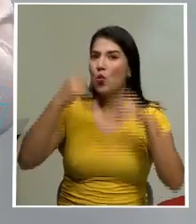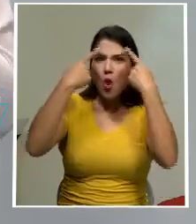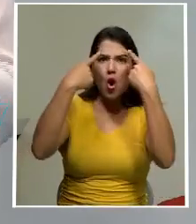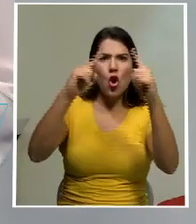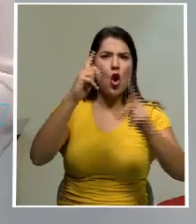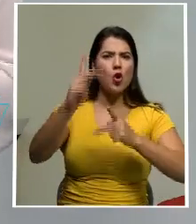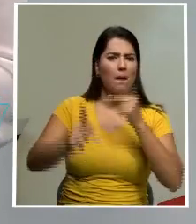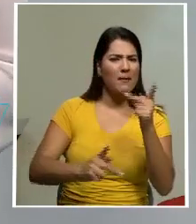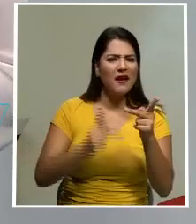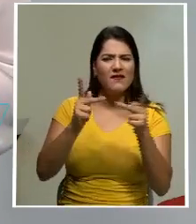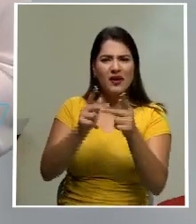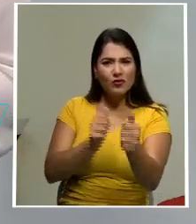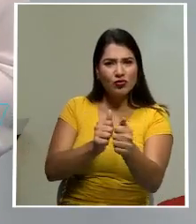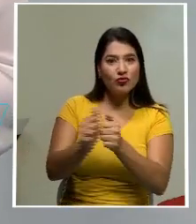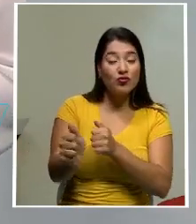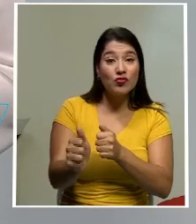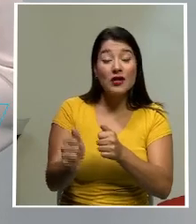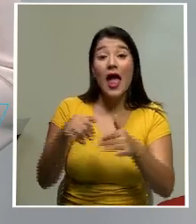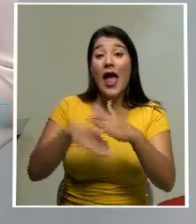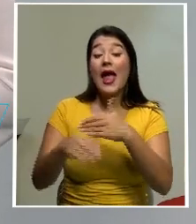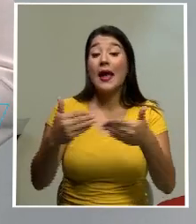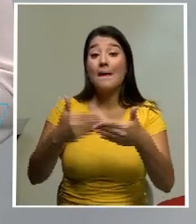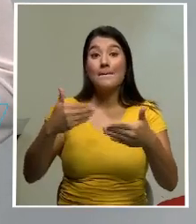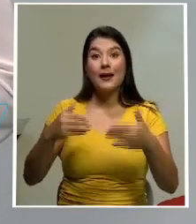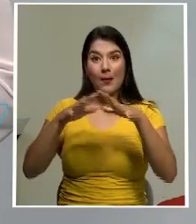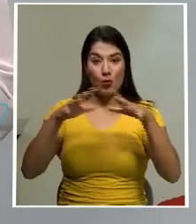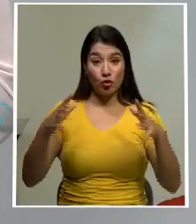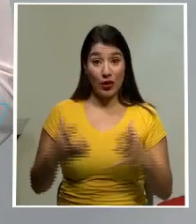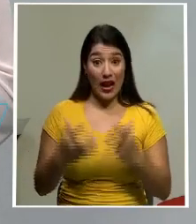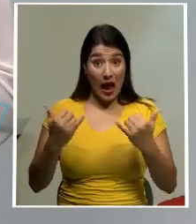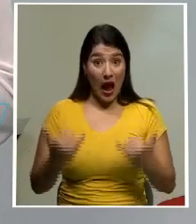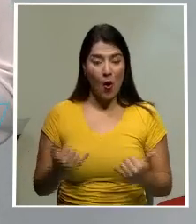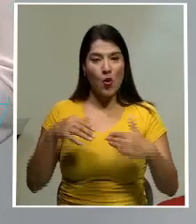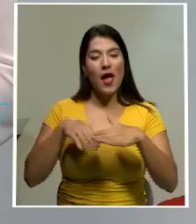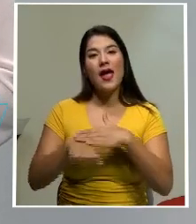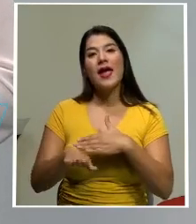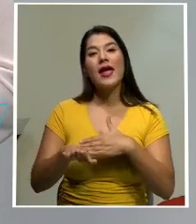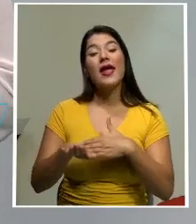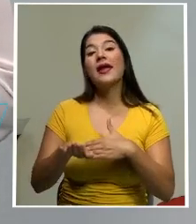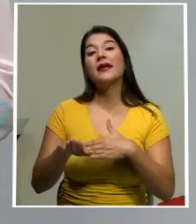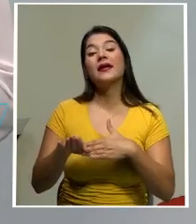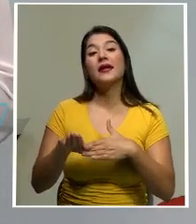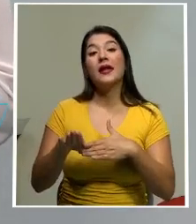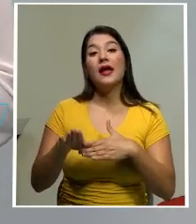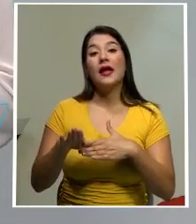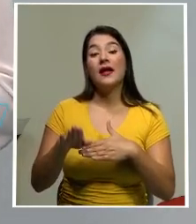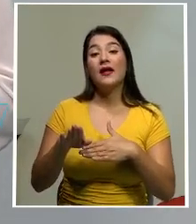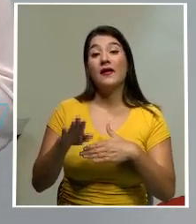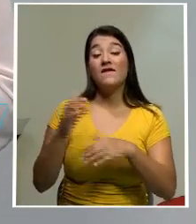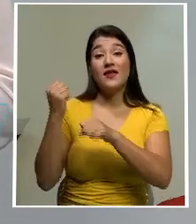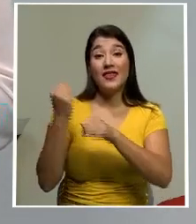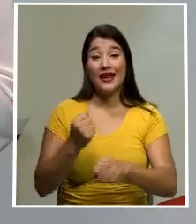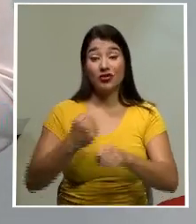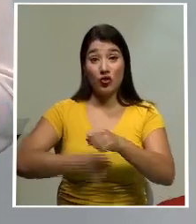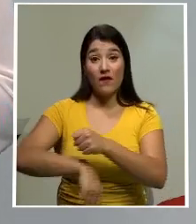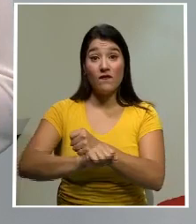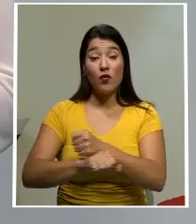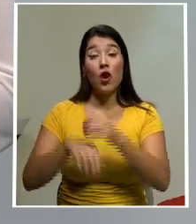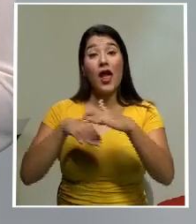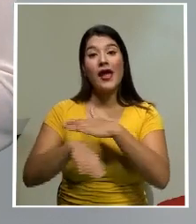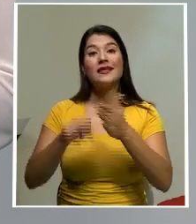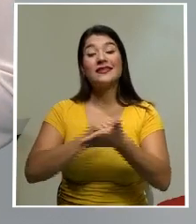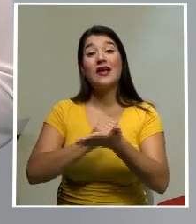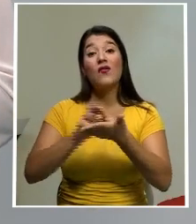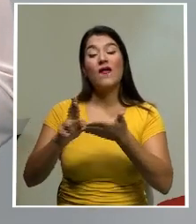perfecto, impecable en el premundial que se está realizando en este momento en el complejo de la Fede Fútbol ahí en San Rafael